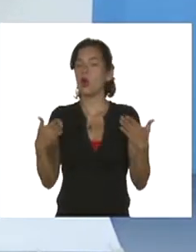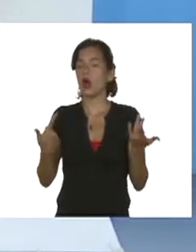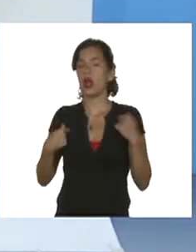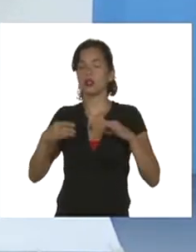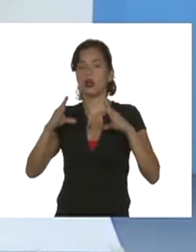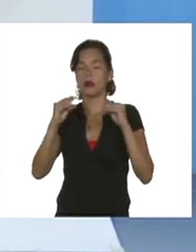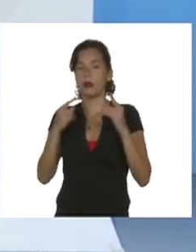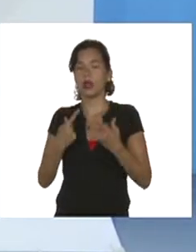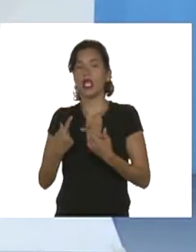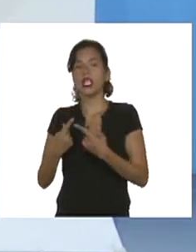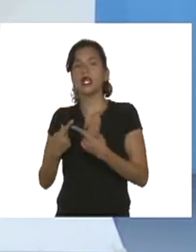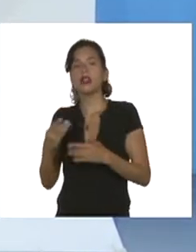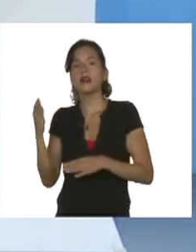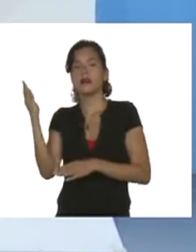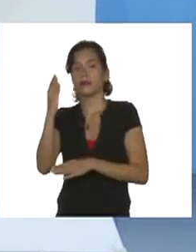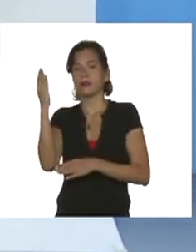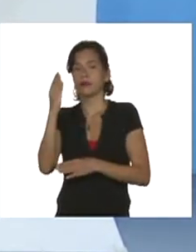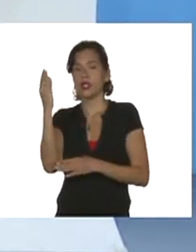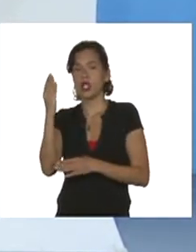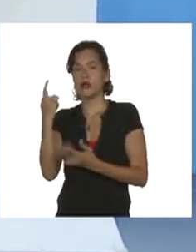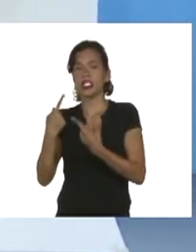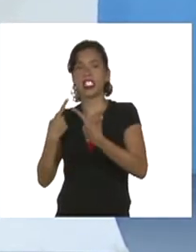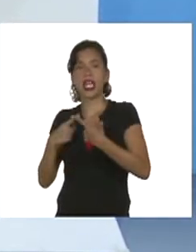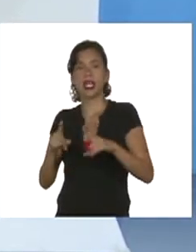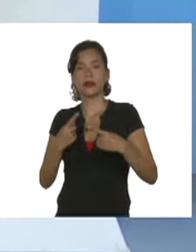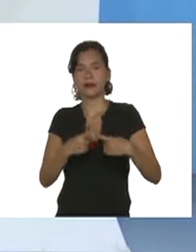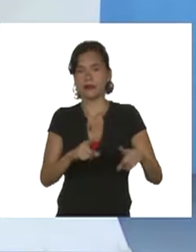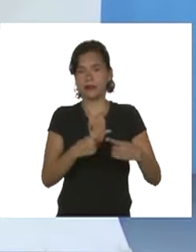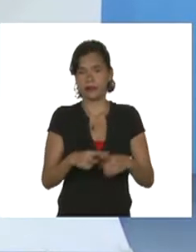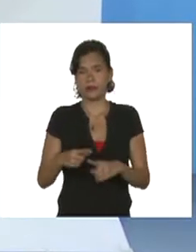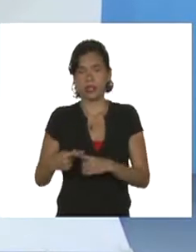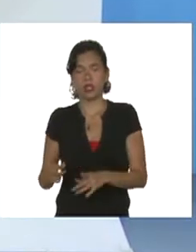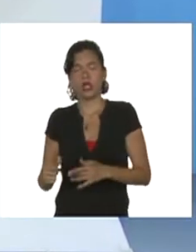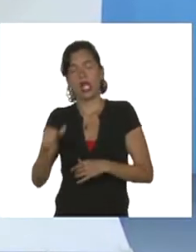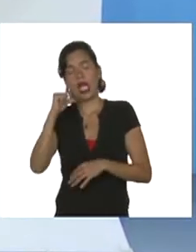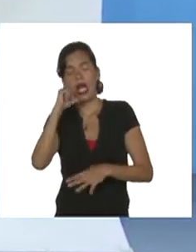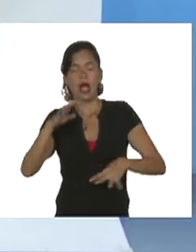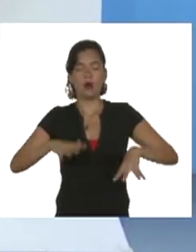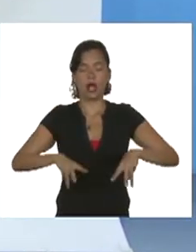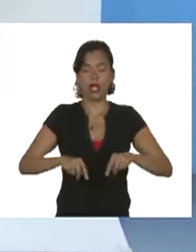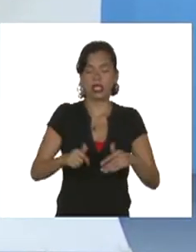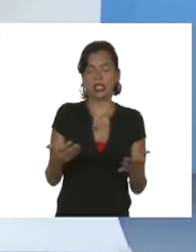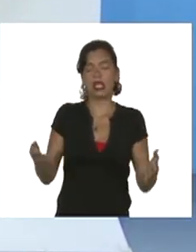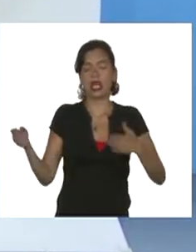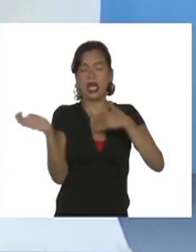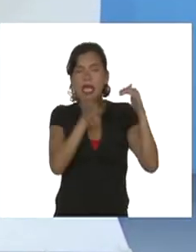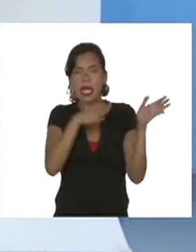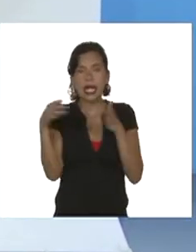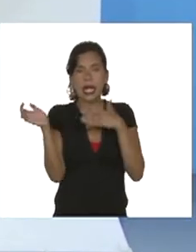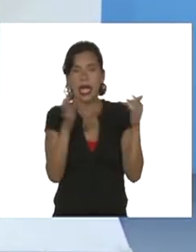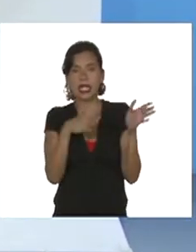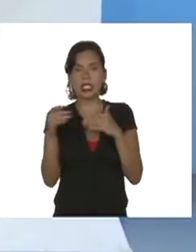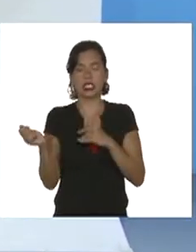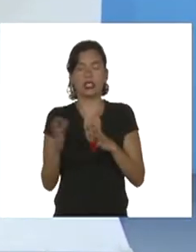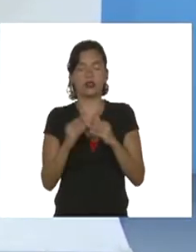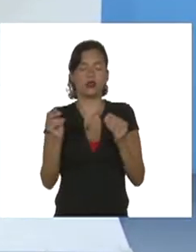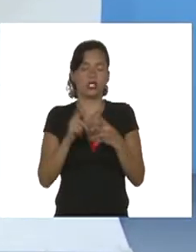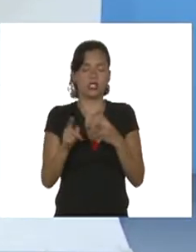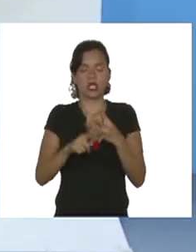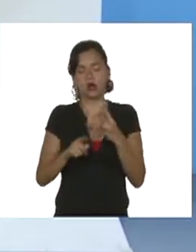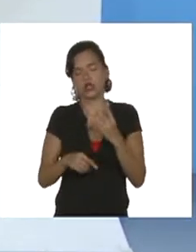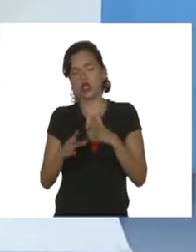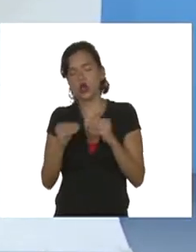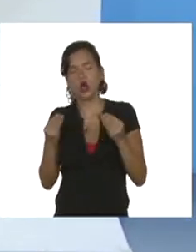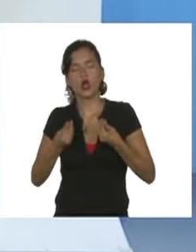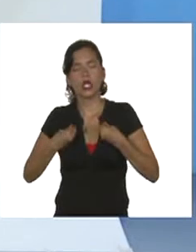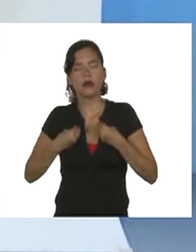una biodiversidad biológica, hablamos de todos los ecosistemas, lo que es el agua, la tierra, el aire, entra todo, y como ya lo dijo, todos los seres